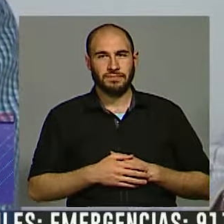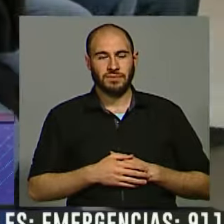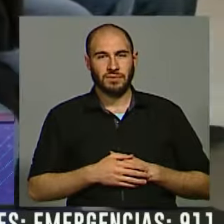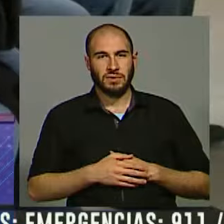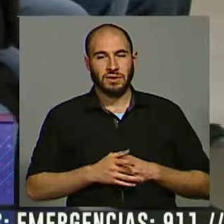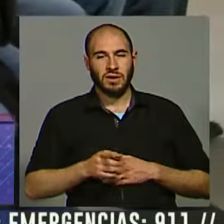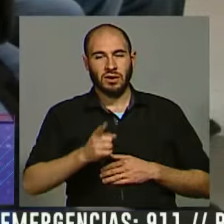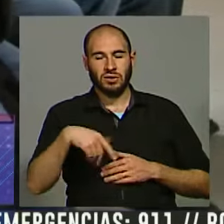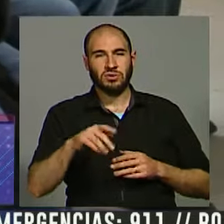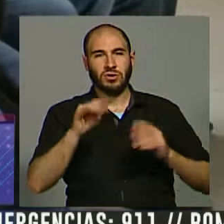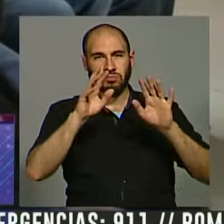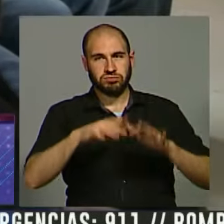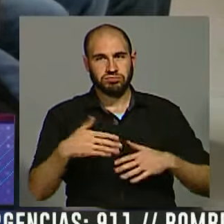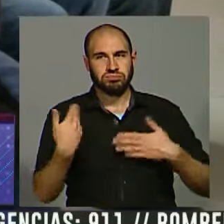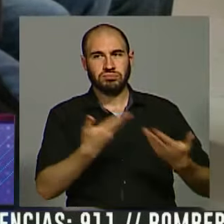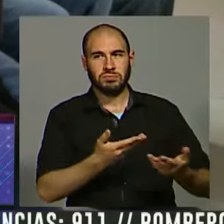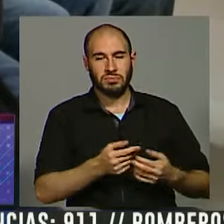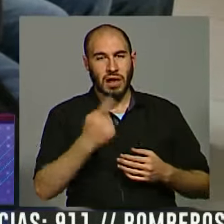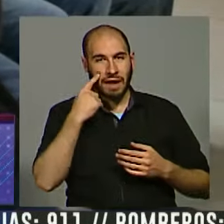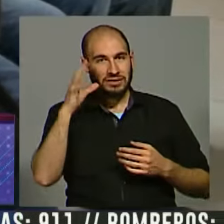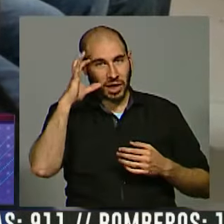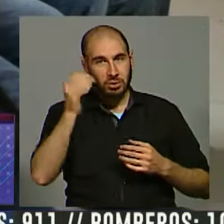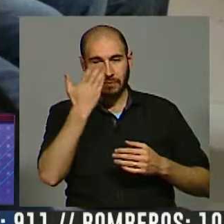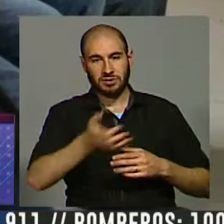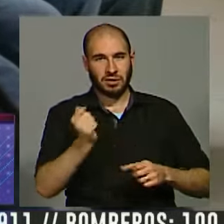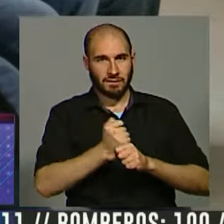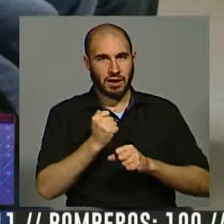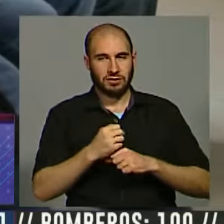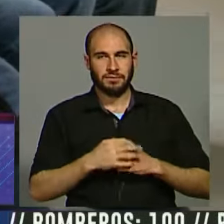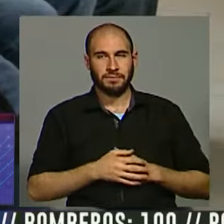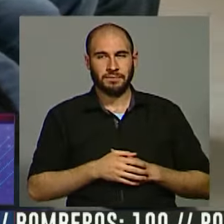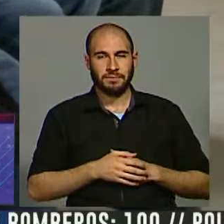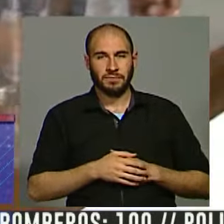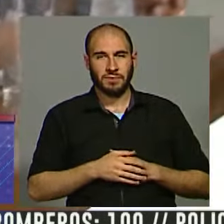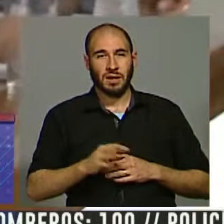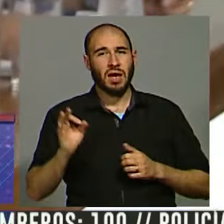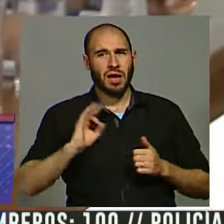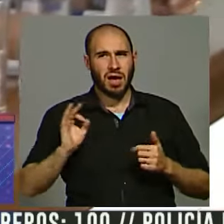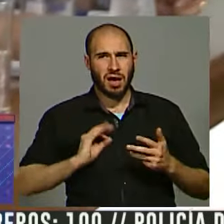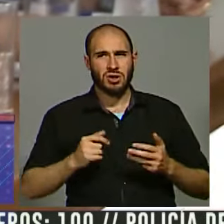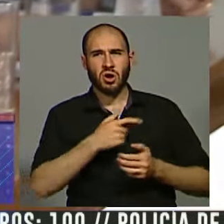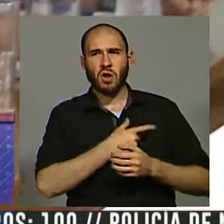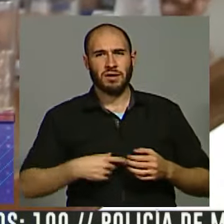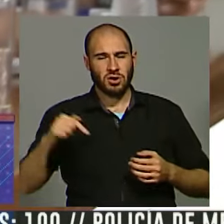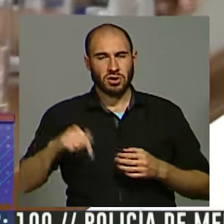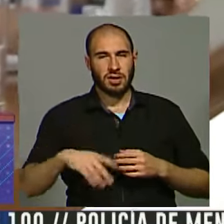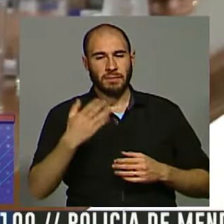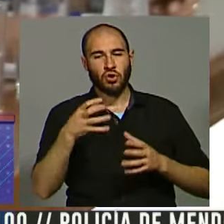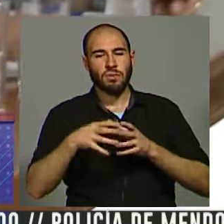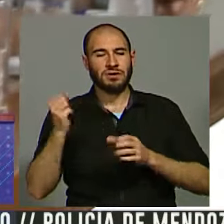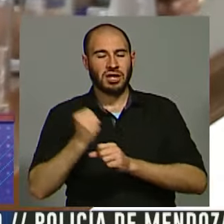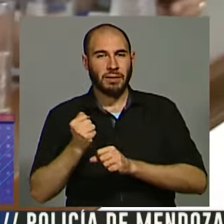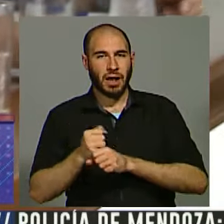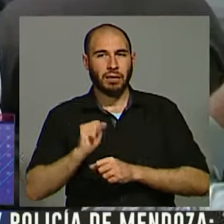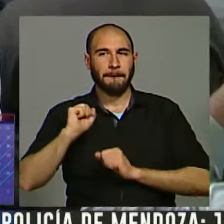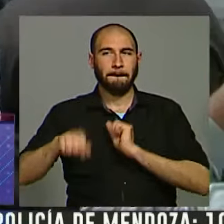le habíamos pasado nota y queremos ver si se acuerda de los trabajadores, que de los 2 años que tiene este gobierno, los trabajadores no le han